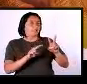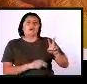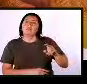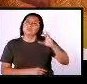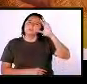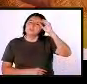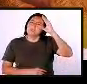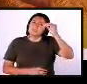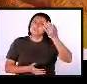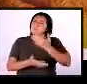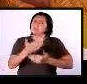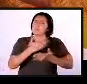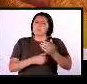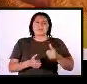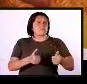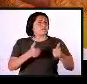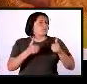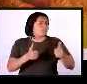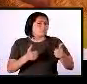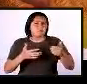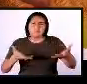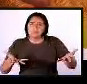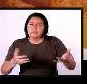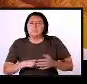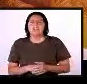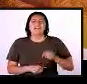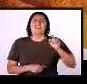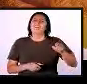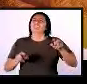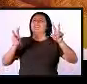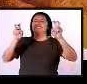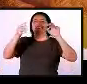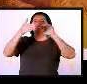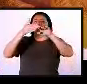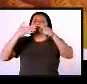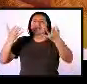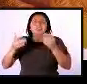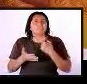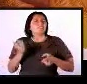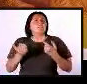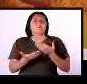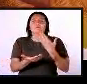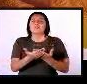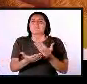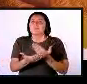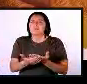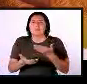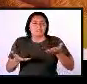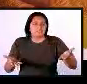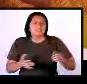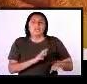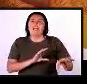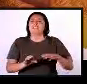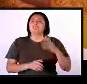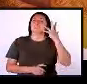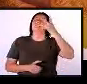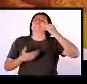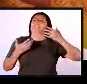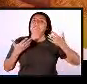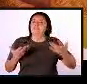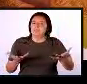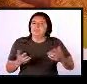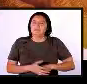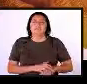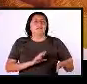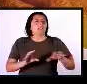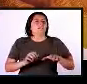con discapacidad qué bien se desempeñan. Esto es Sin Barreras, para demostrar estas cosas, estas acciones lindas